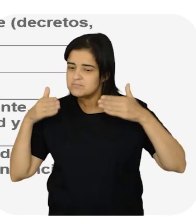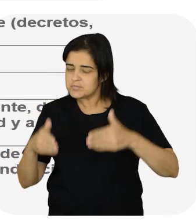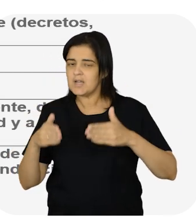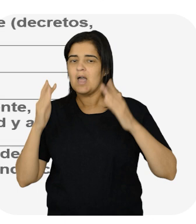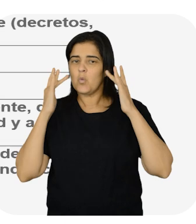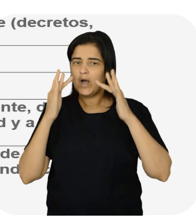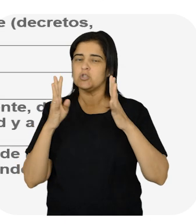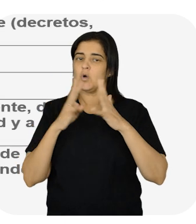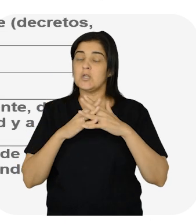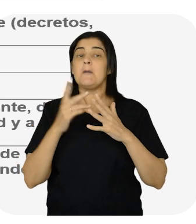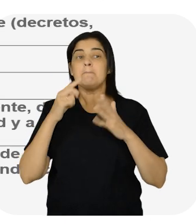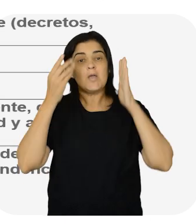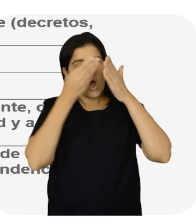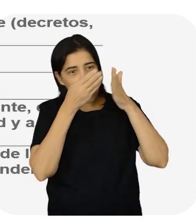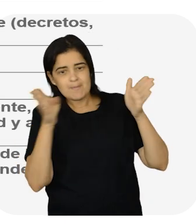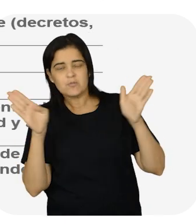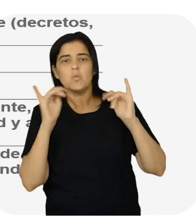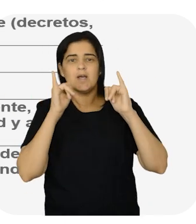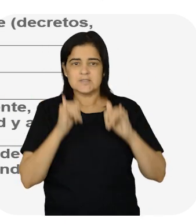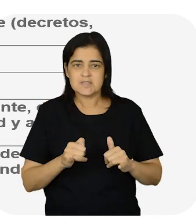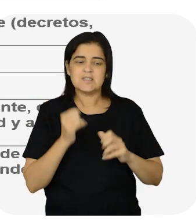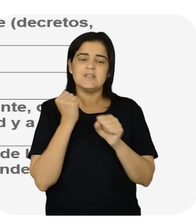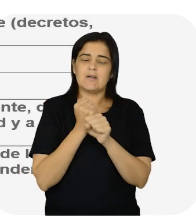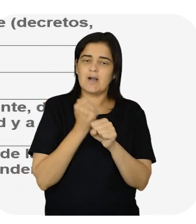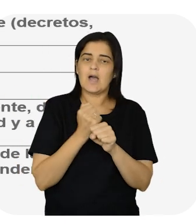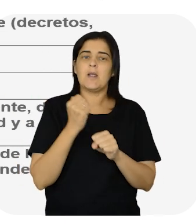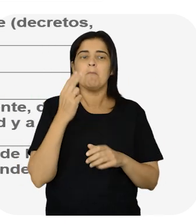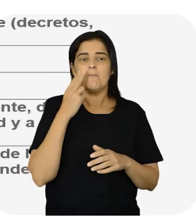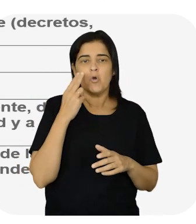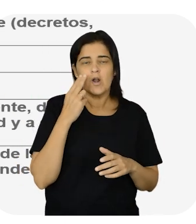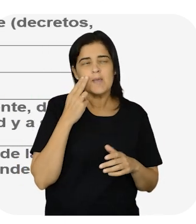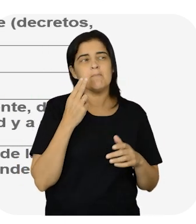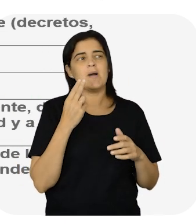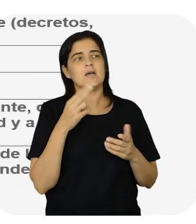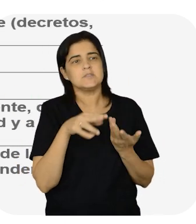inclusiva, hay una apertura a la posibilidad de trabajar problemáticas